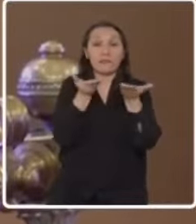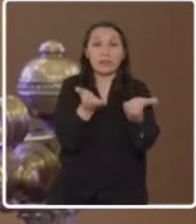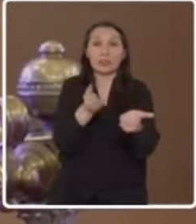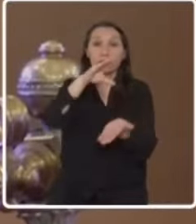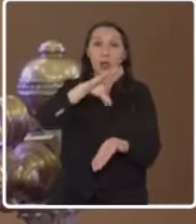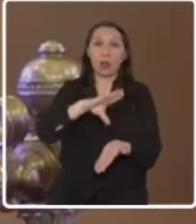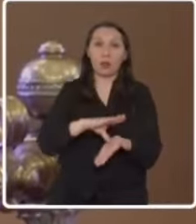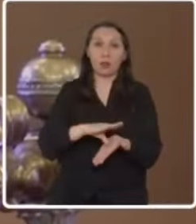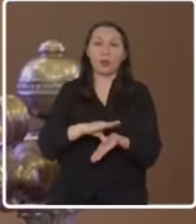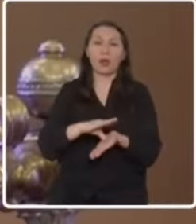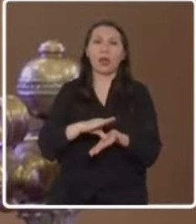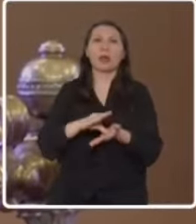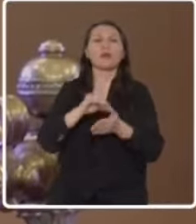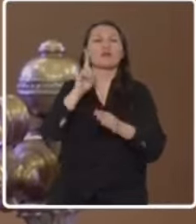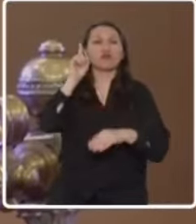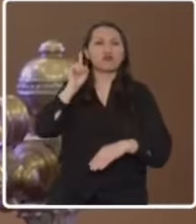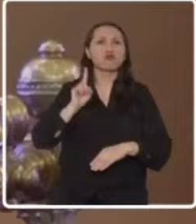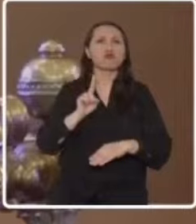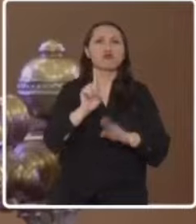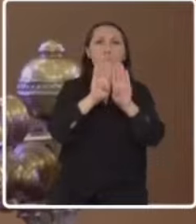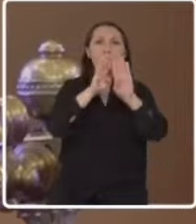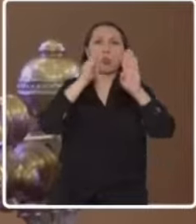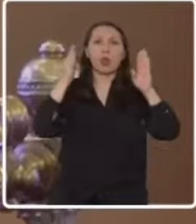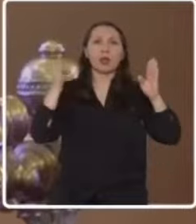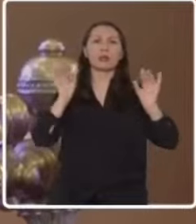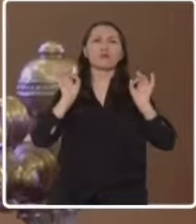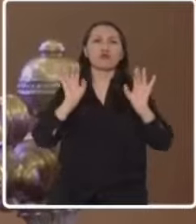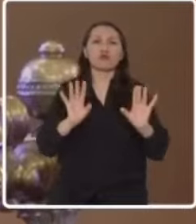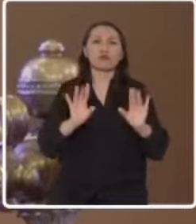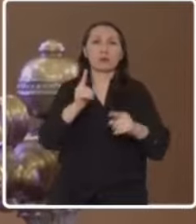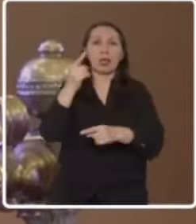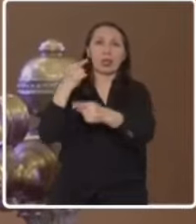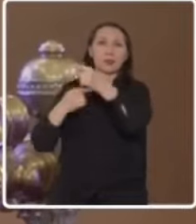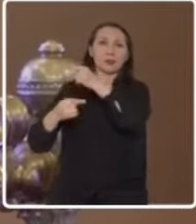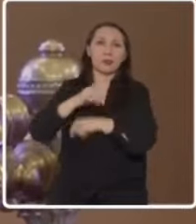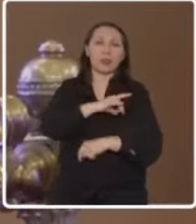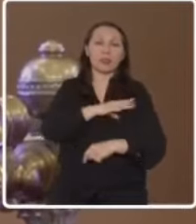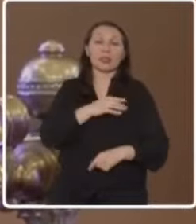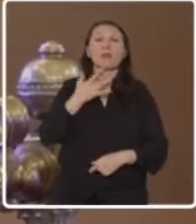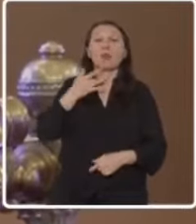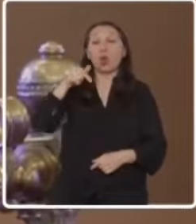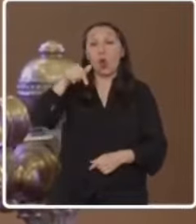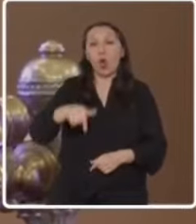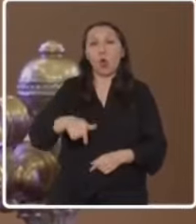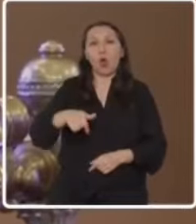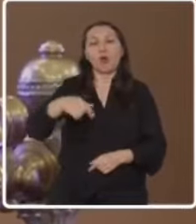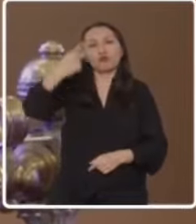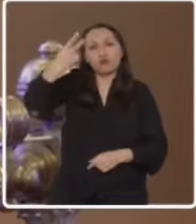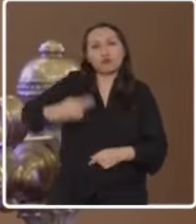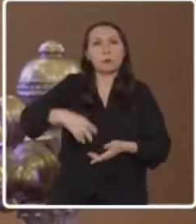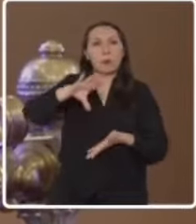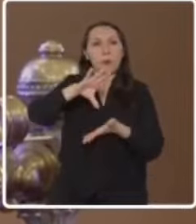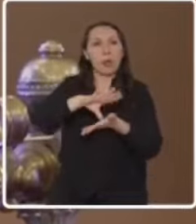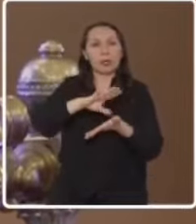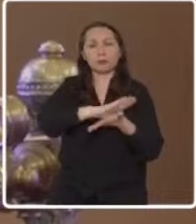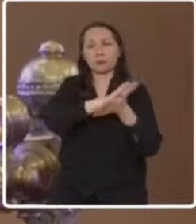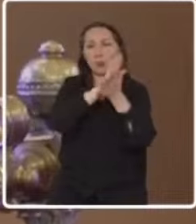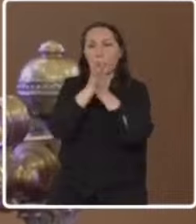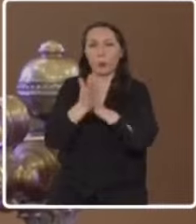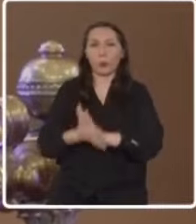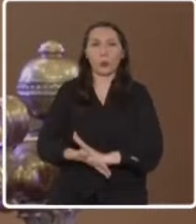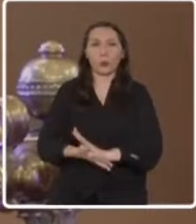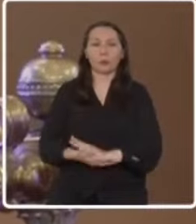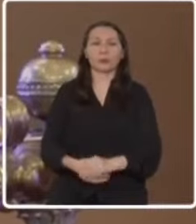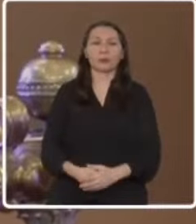país ha entrado por la puerta grande a la historia de Chile, porque hoy día pertenece a la nación entera.